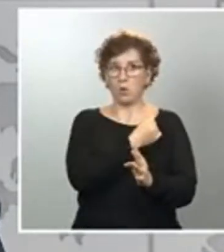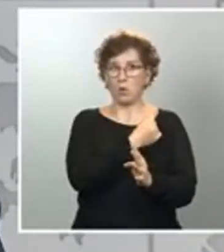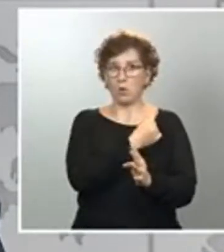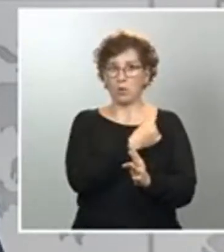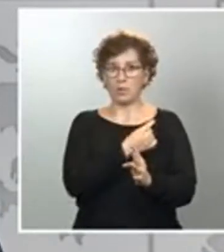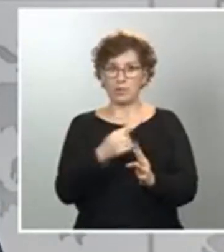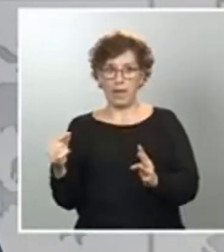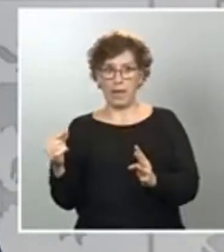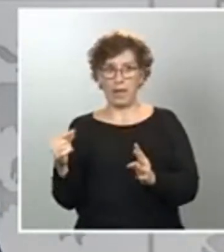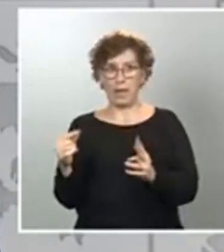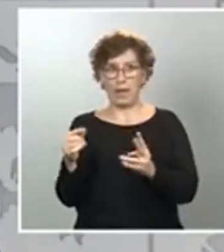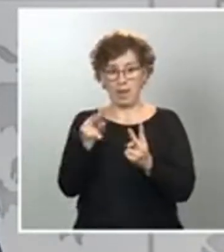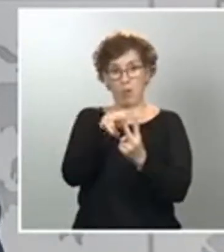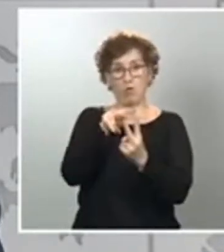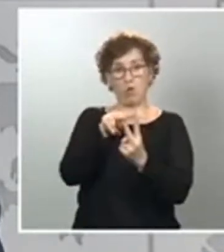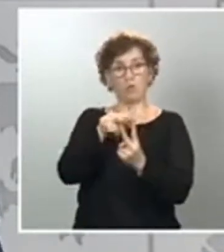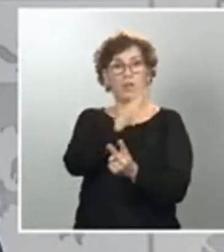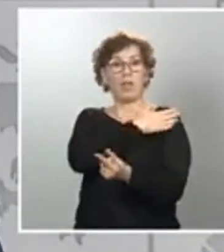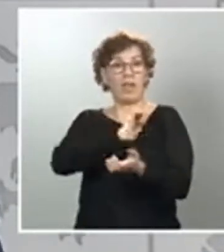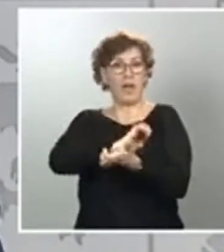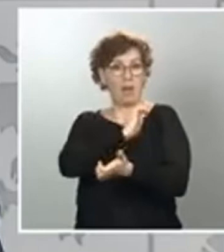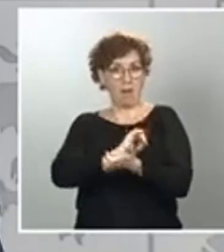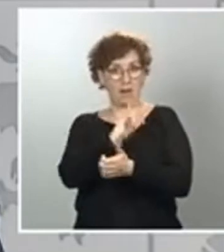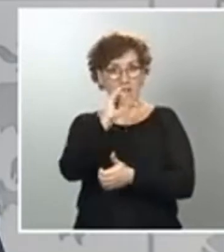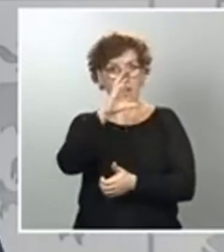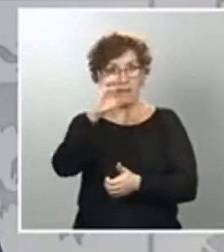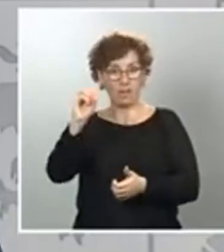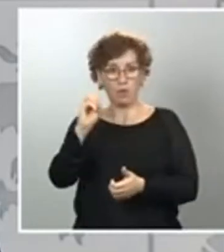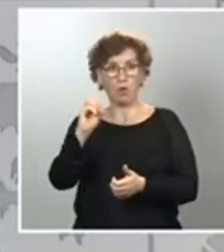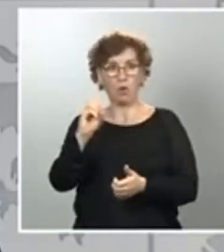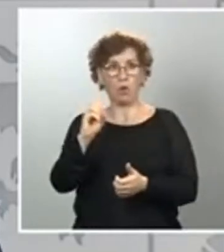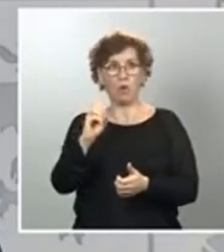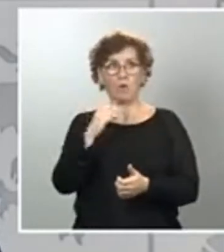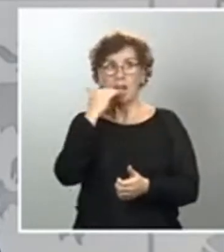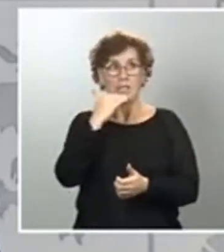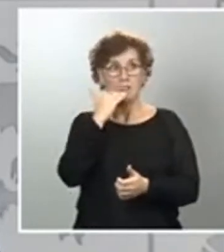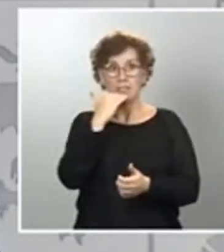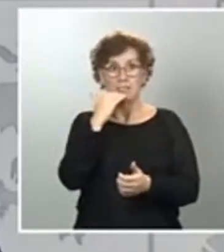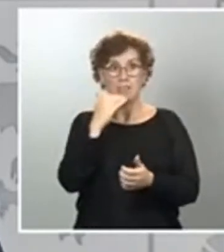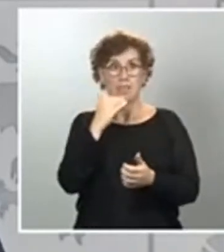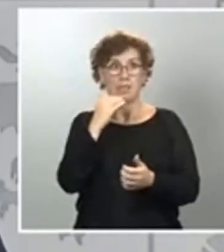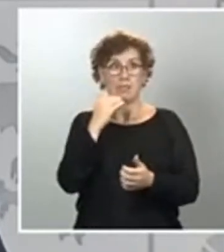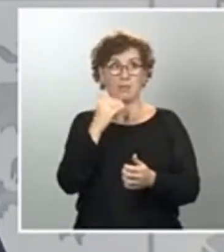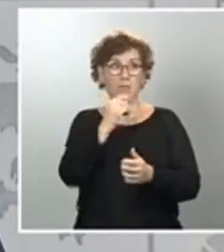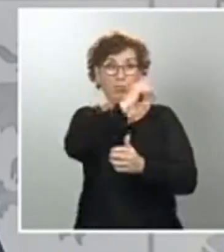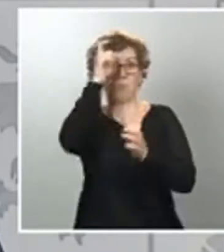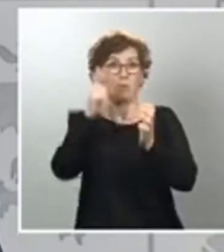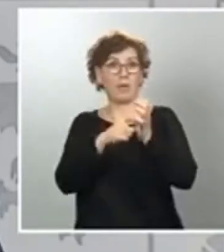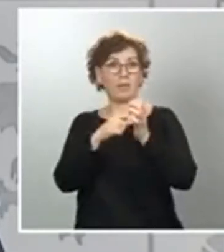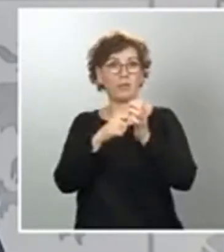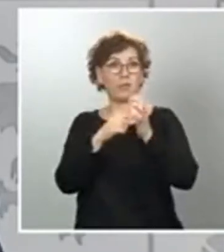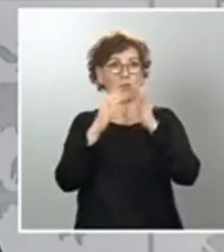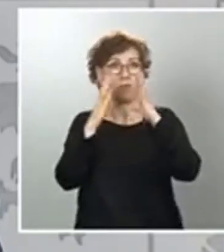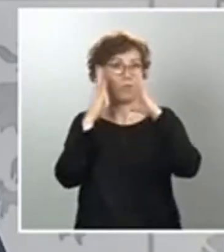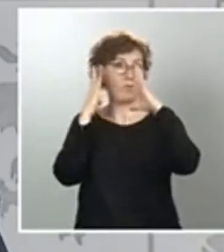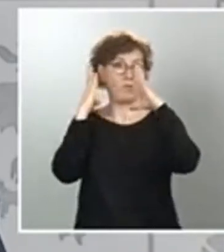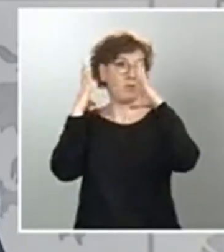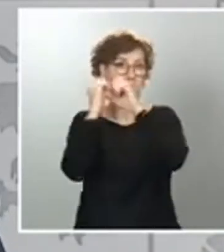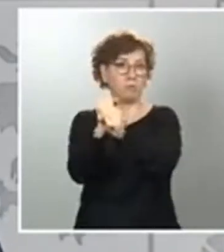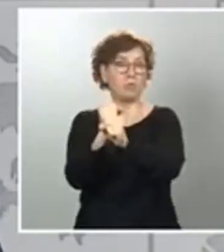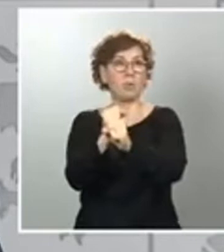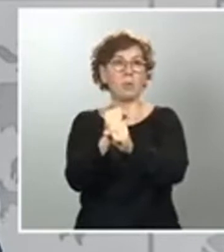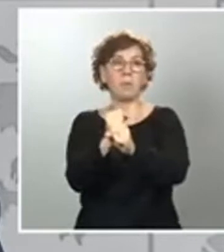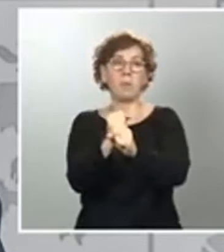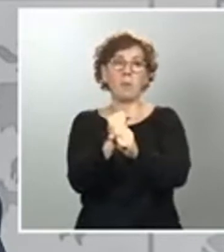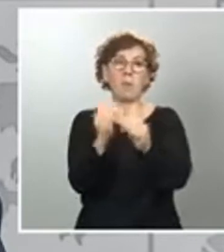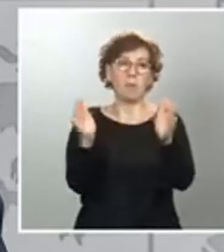esas líneas de avales, de garantías, lógicamente están concentradas en más de un 90% en pequeñas y medianas empresas y